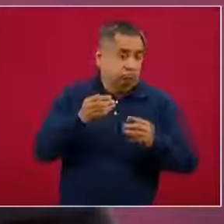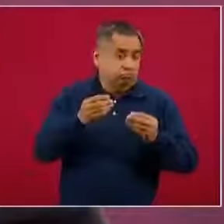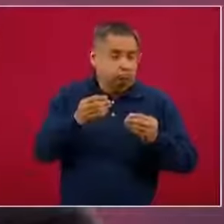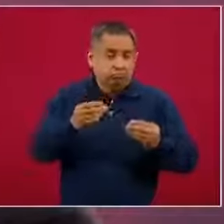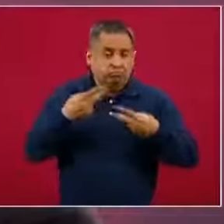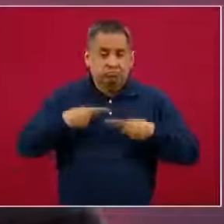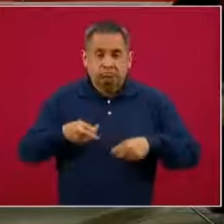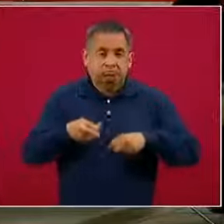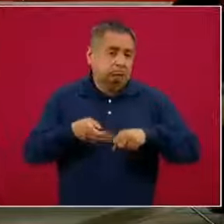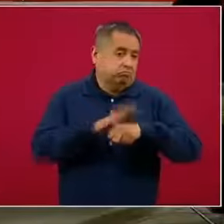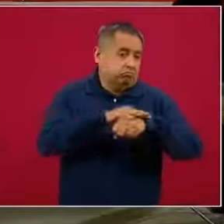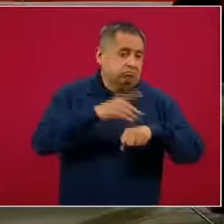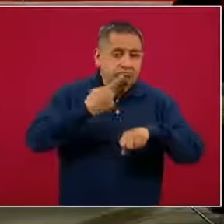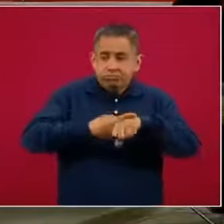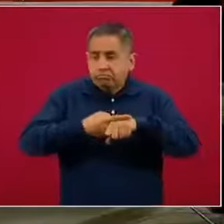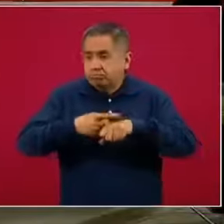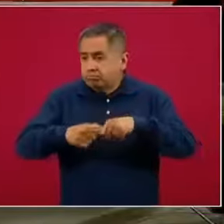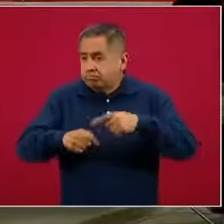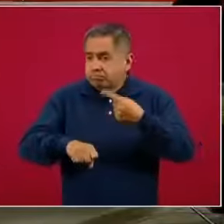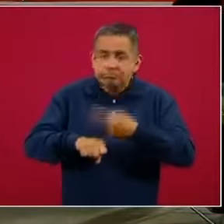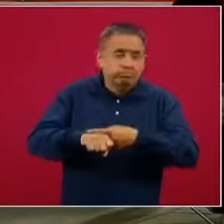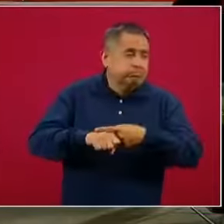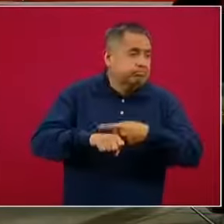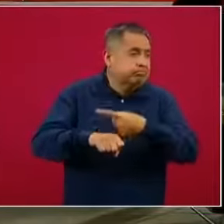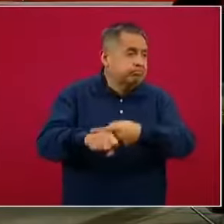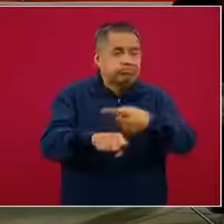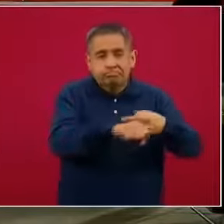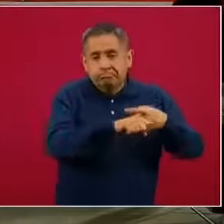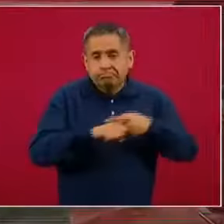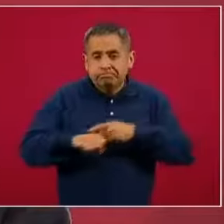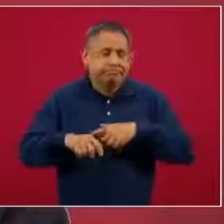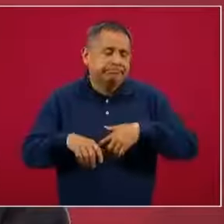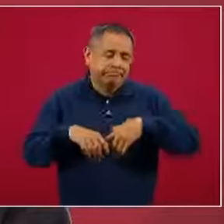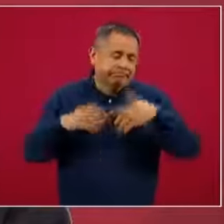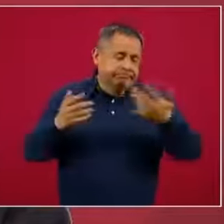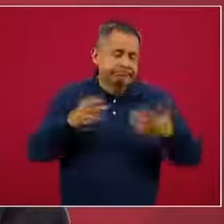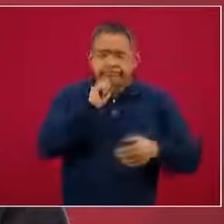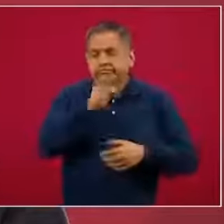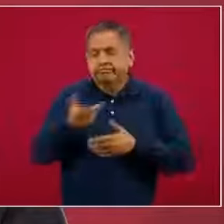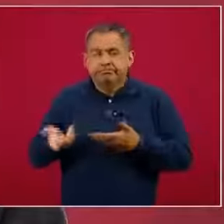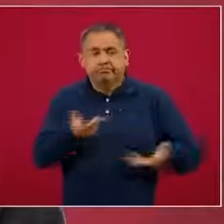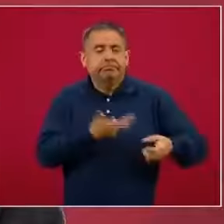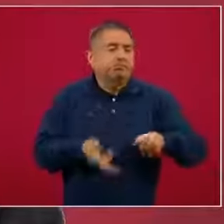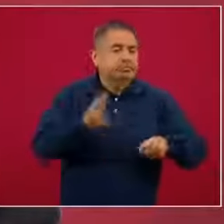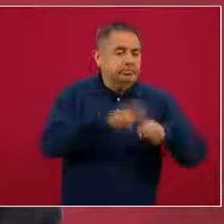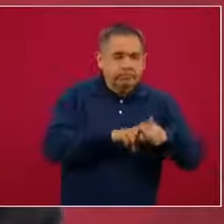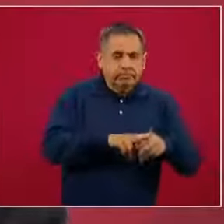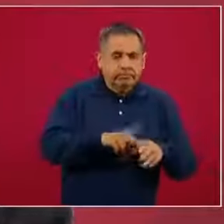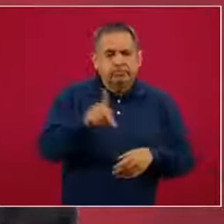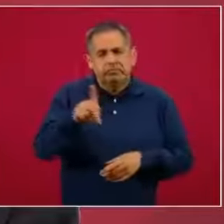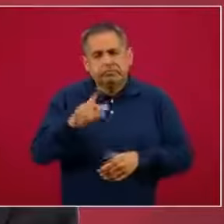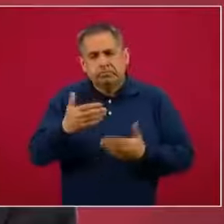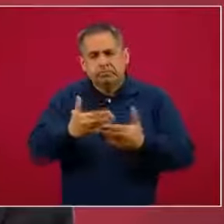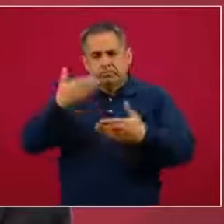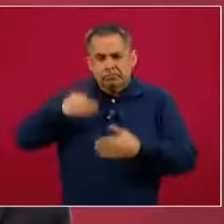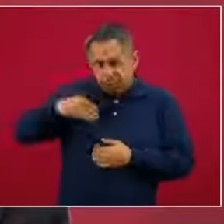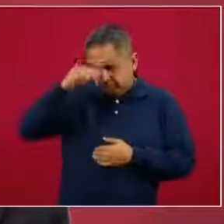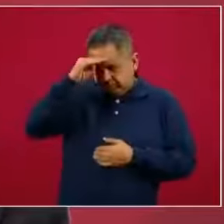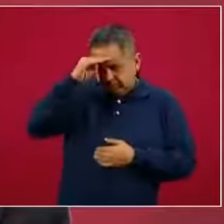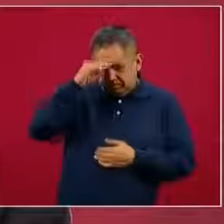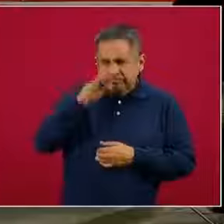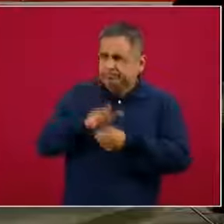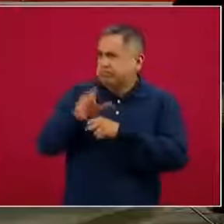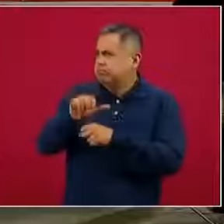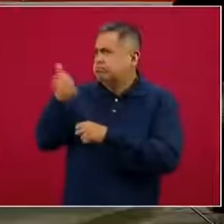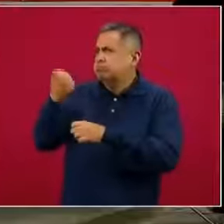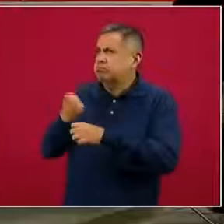contagios, consecuentemente también las hospitalizaciones, pero no es algo que no hayamos ya vivido en otras